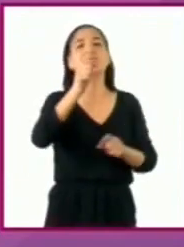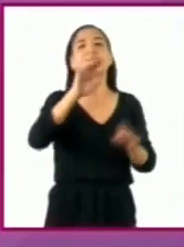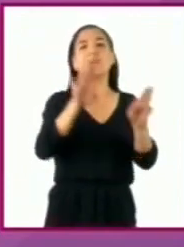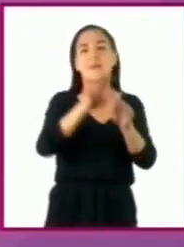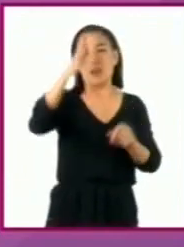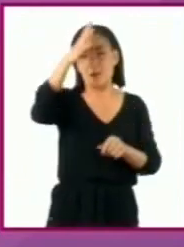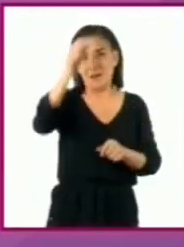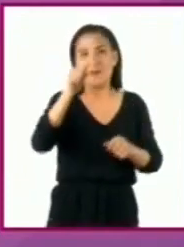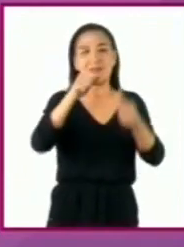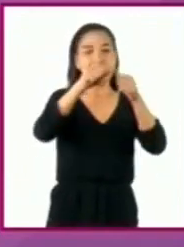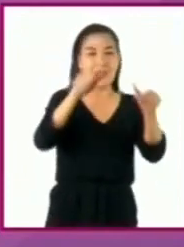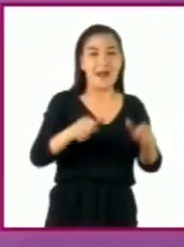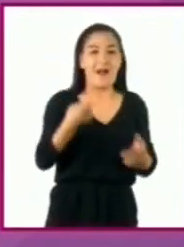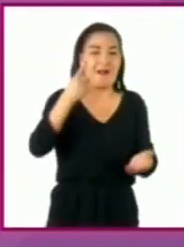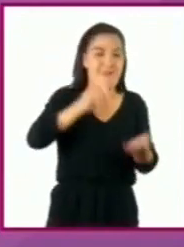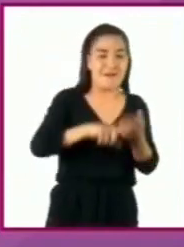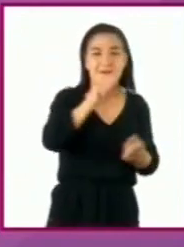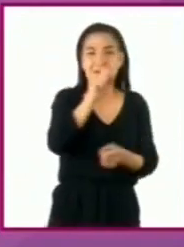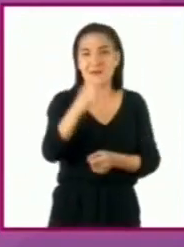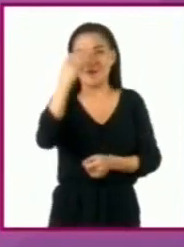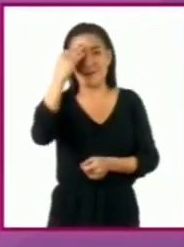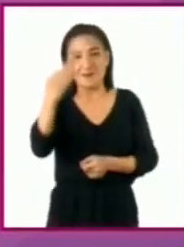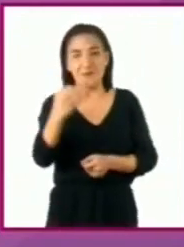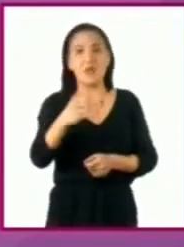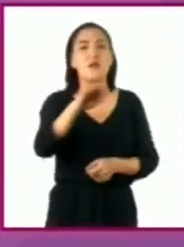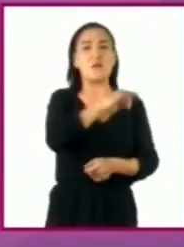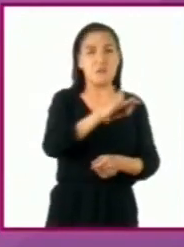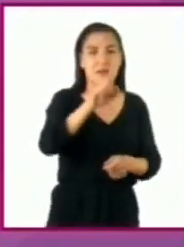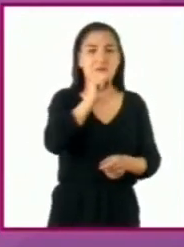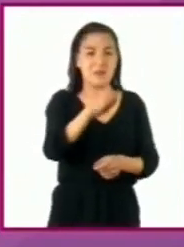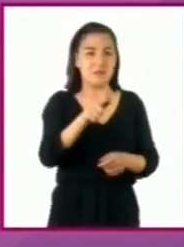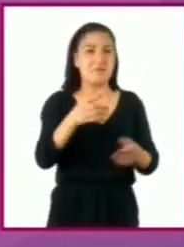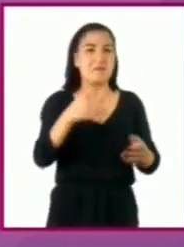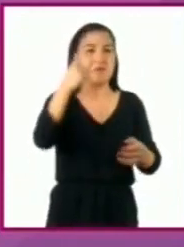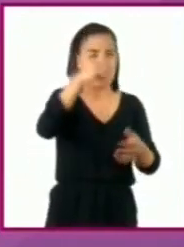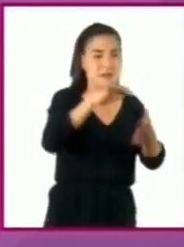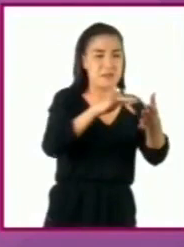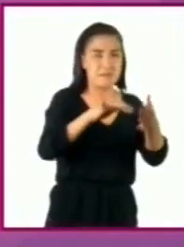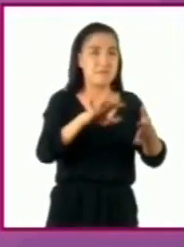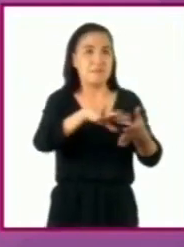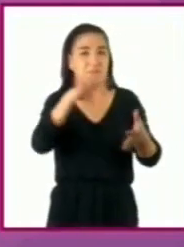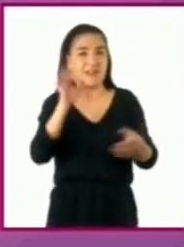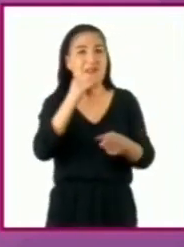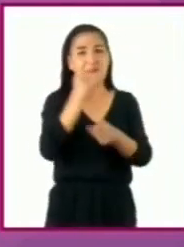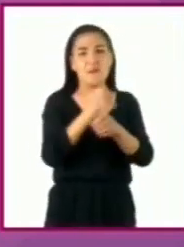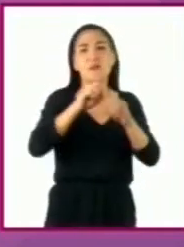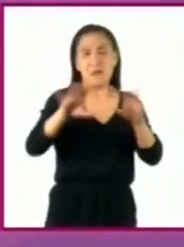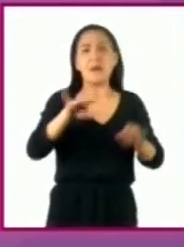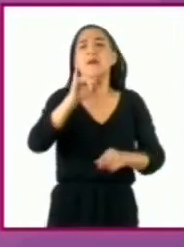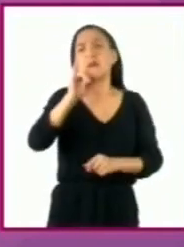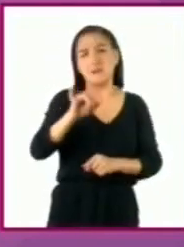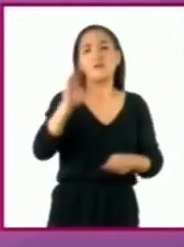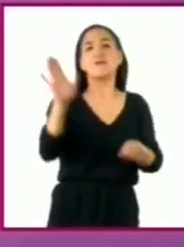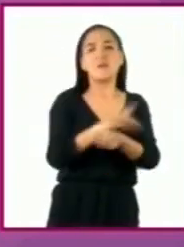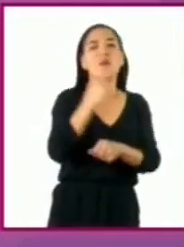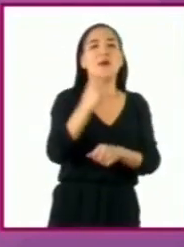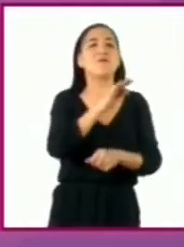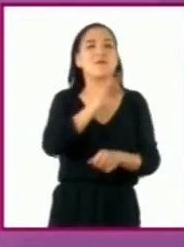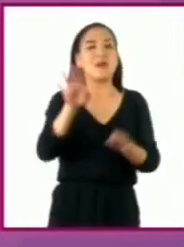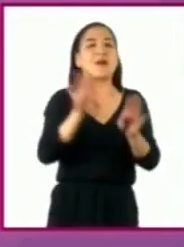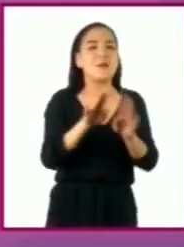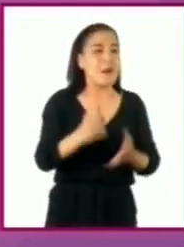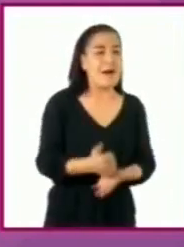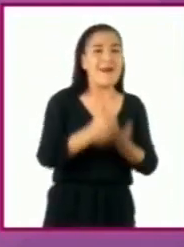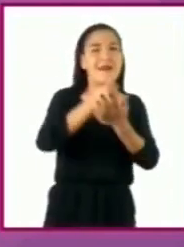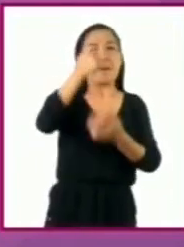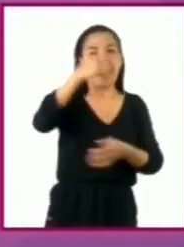concepto arte a través del tiempo. ¿Es adecuado el tipo de texto para obtener información? Sí, porque nos puede ayudar a